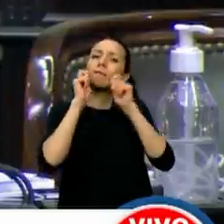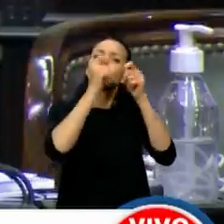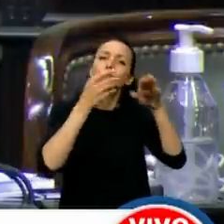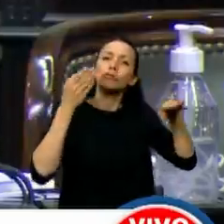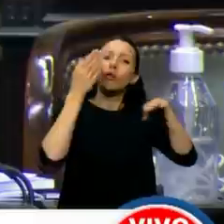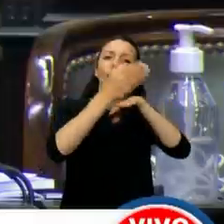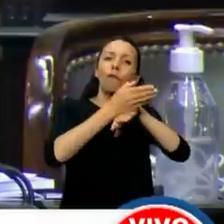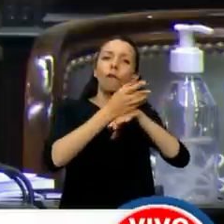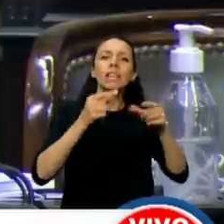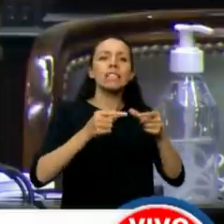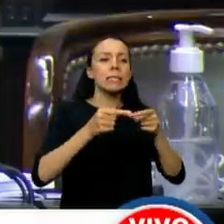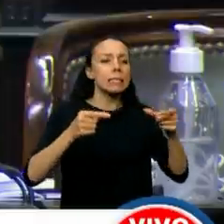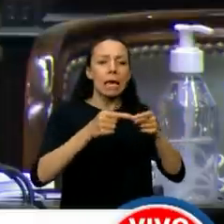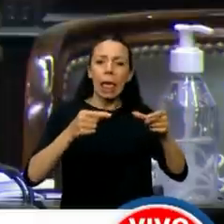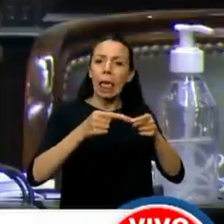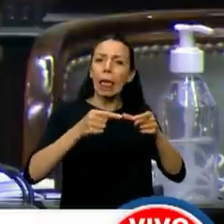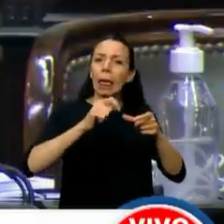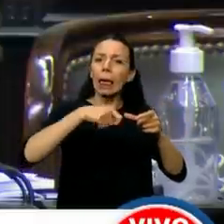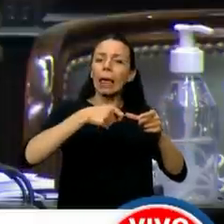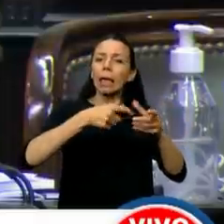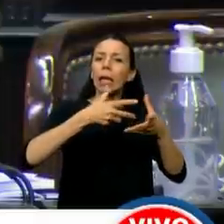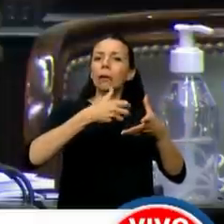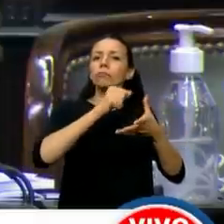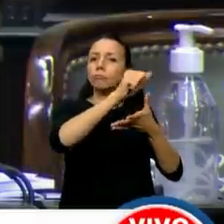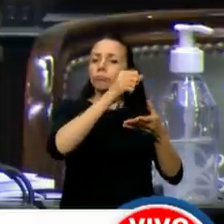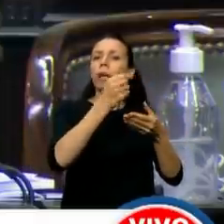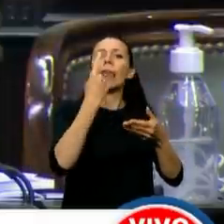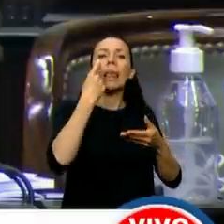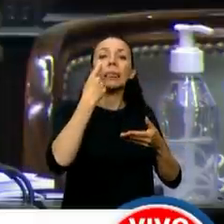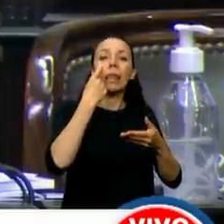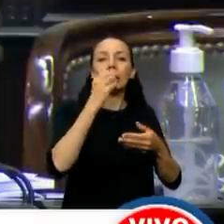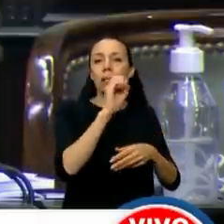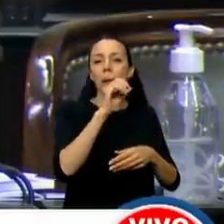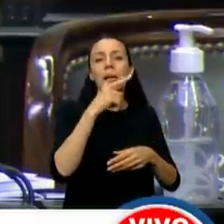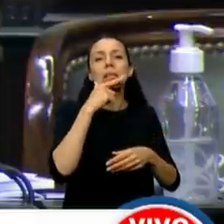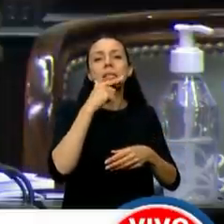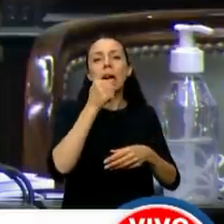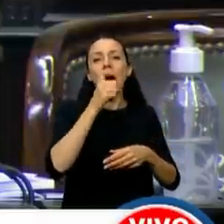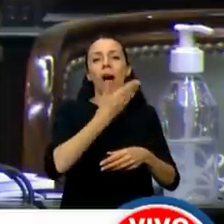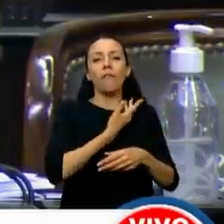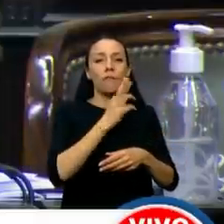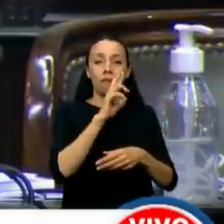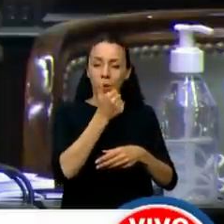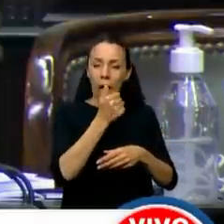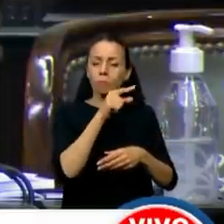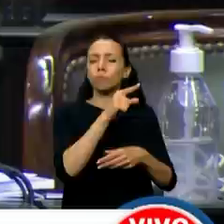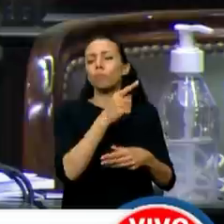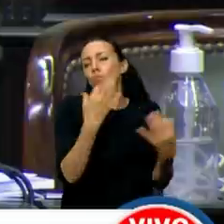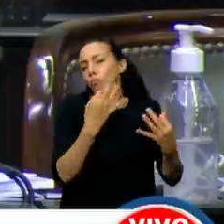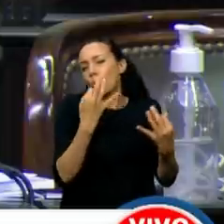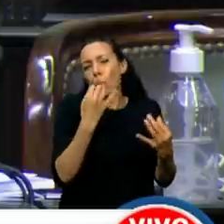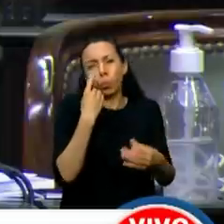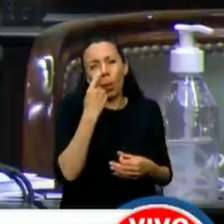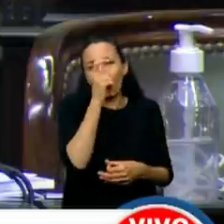llegó un cheque que entregó al intendente zafra intendente del partido justicialista un muy buen intendente